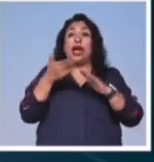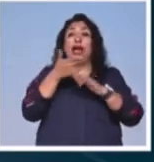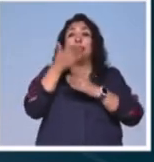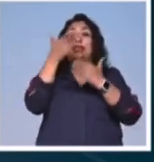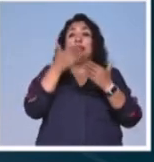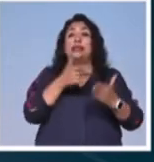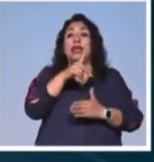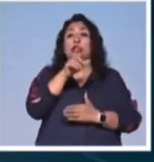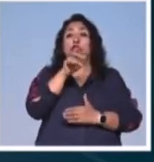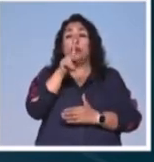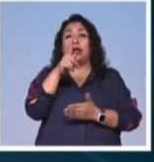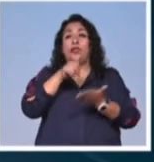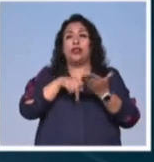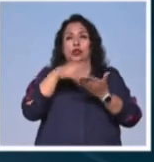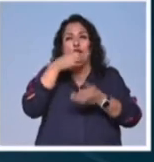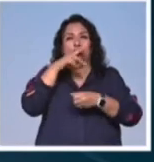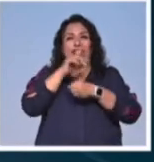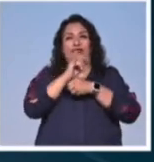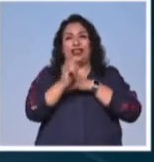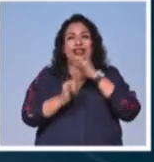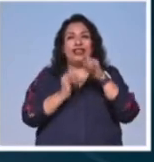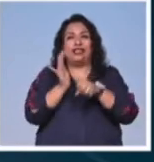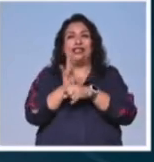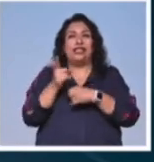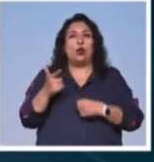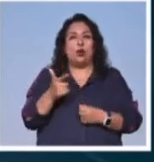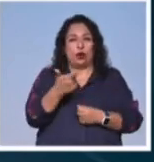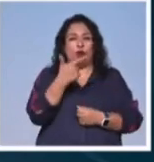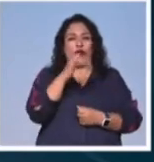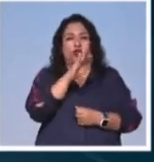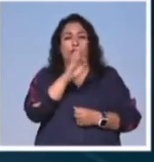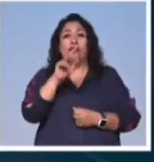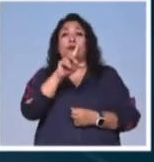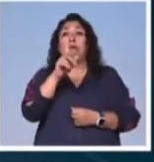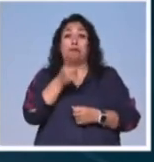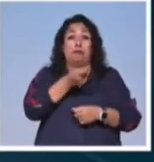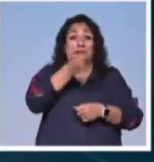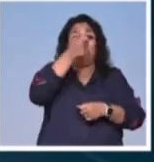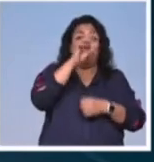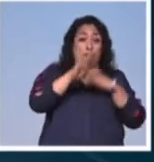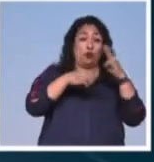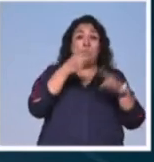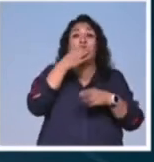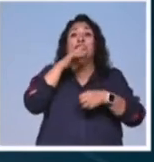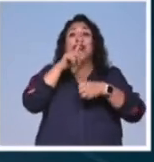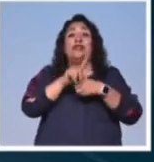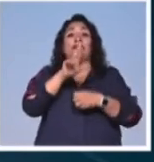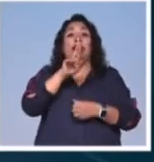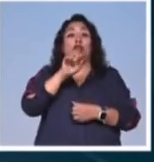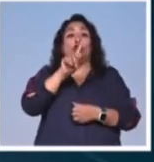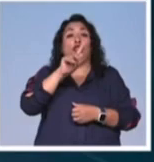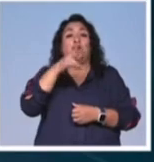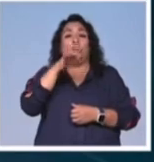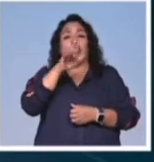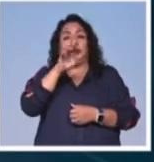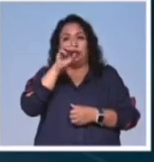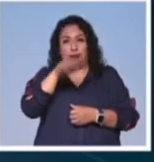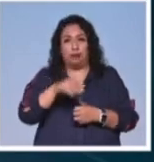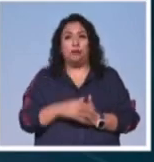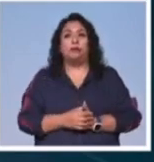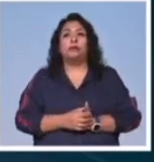los opilotes, en el Festival Internacional de Cine de Guanajuato, luego de su estreno mundial en el Festival de Rotterdam.